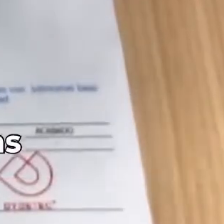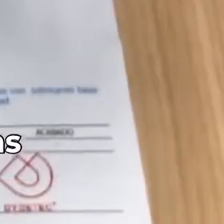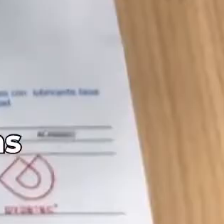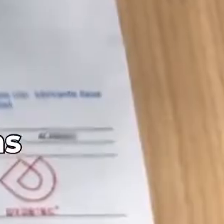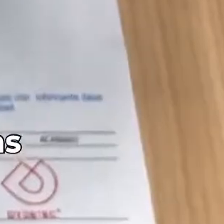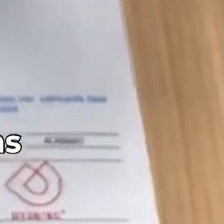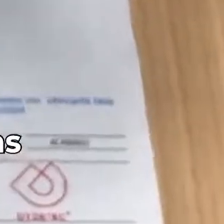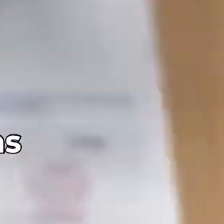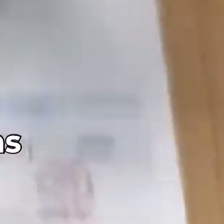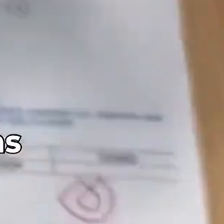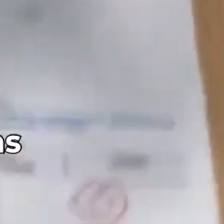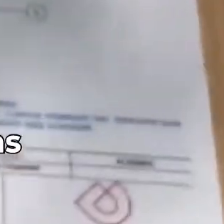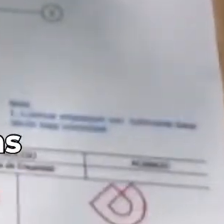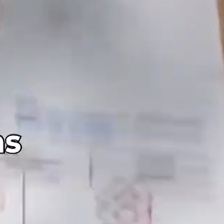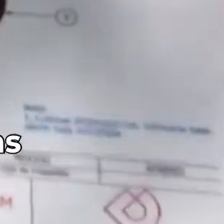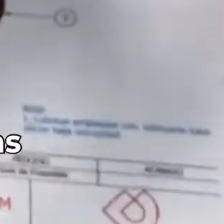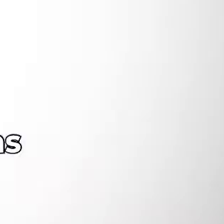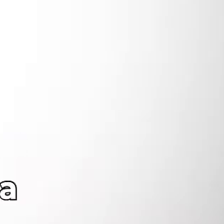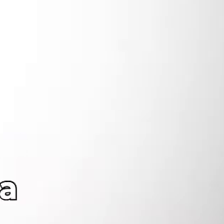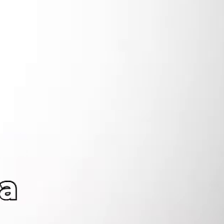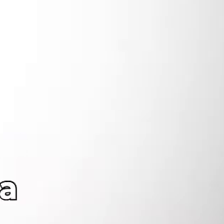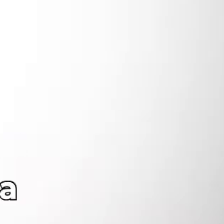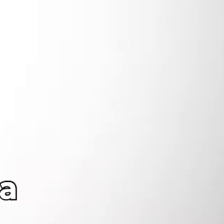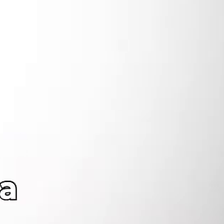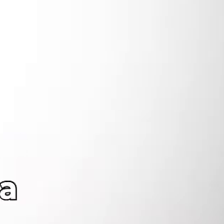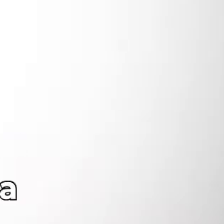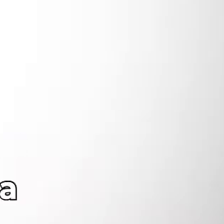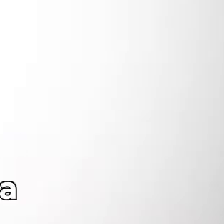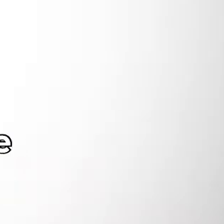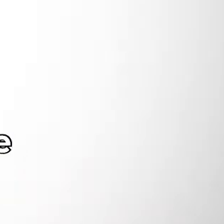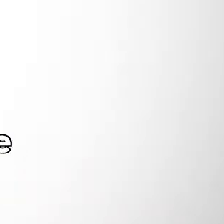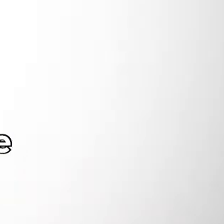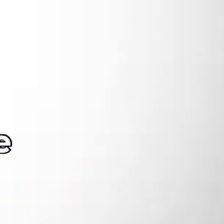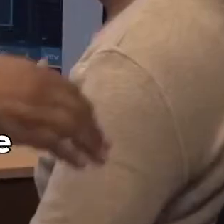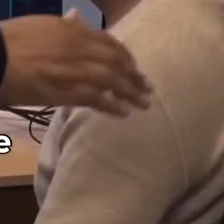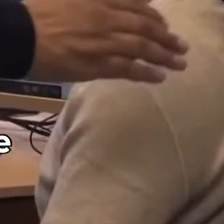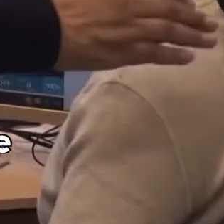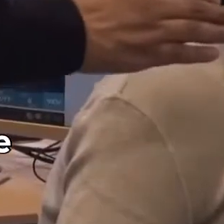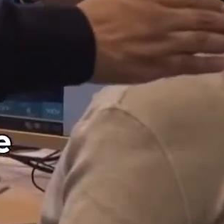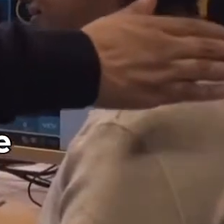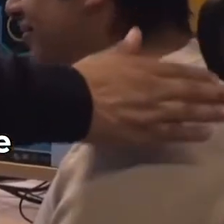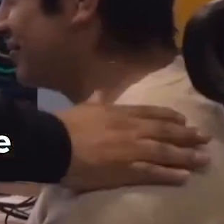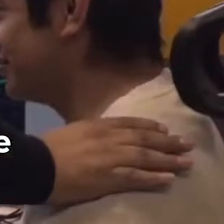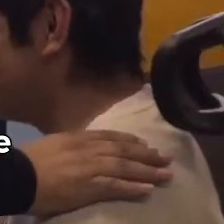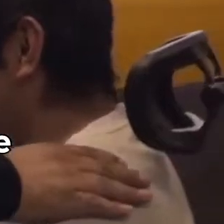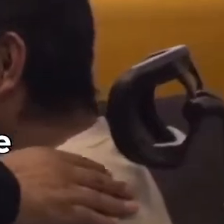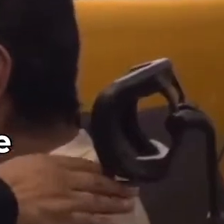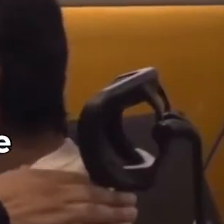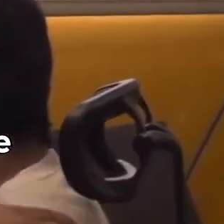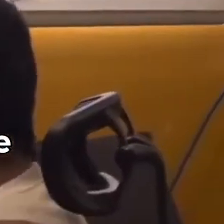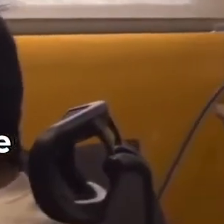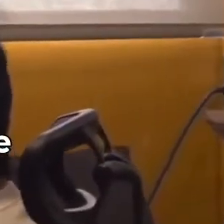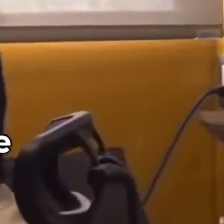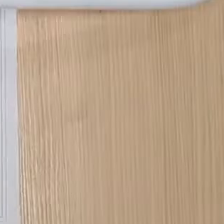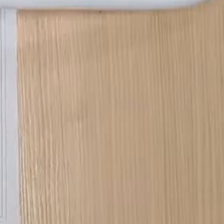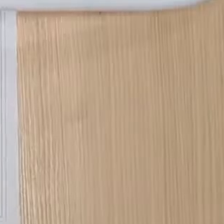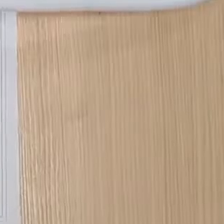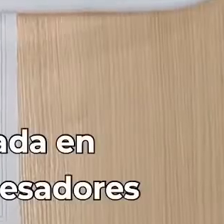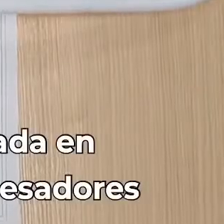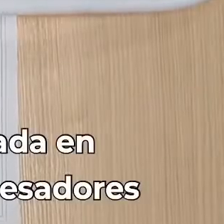por especialistas de la empresa Didetec, con transferencia tecnológica y escalamiento con apoyo de CIDESI y del